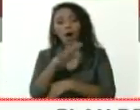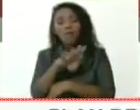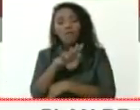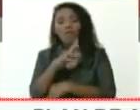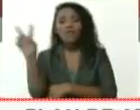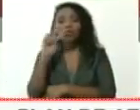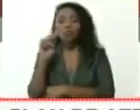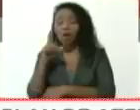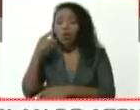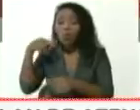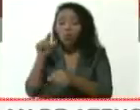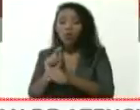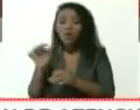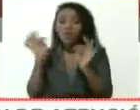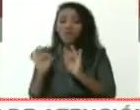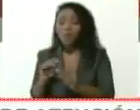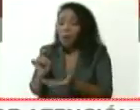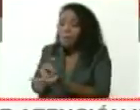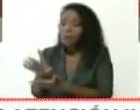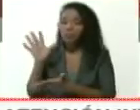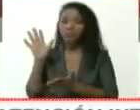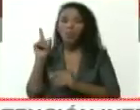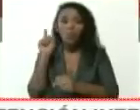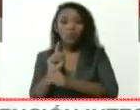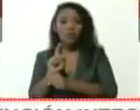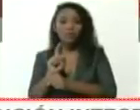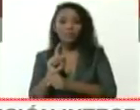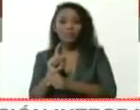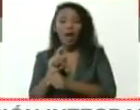Me decía: no, están equivocados, hagan como los